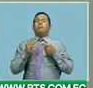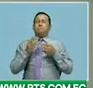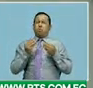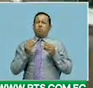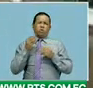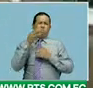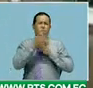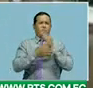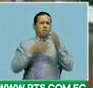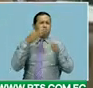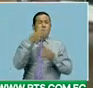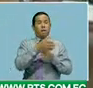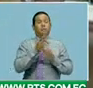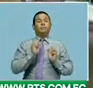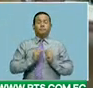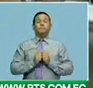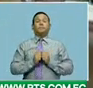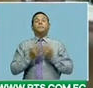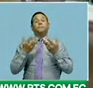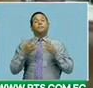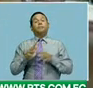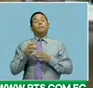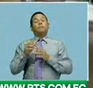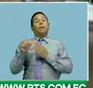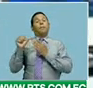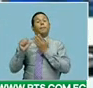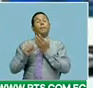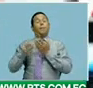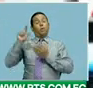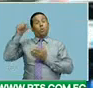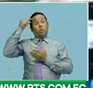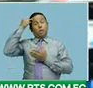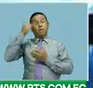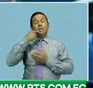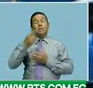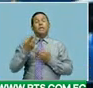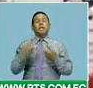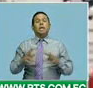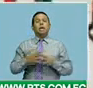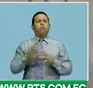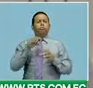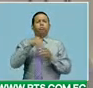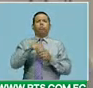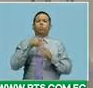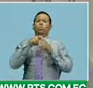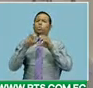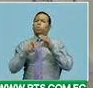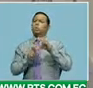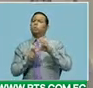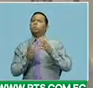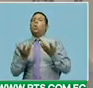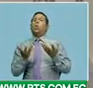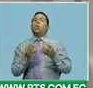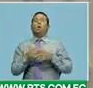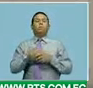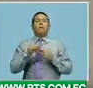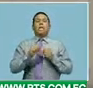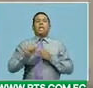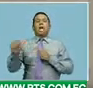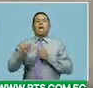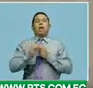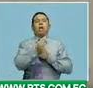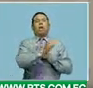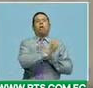visitadas. Y es que según registró el Ministerio de Gobierno, la tendencia del turismo interno fue hacia los destinos rurales más que a los